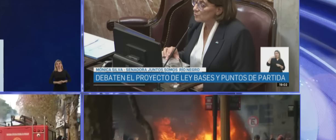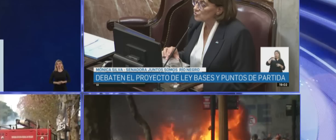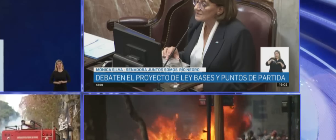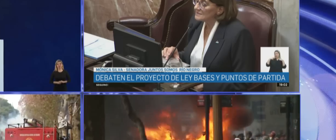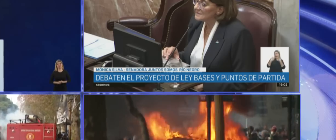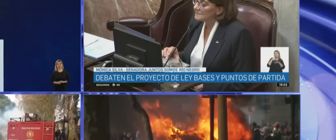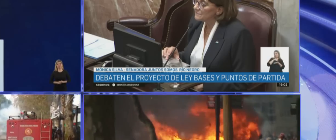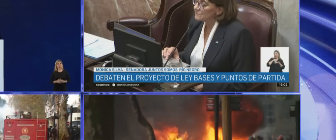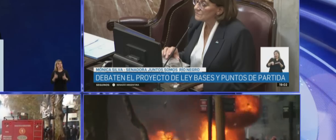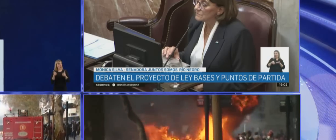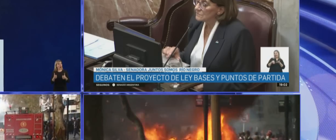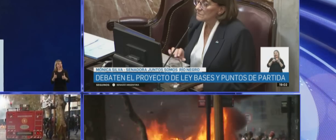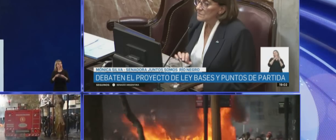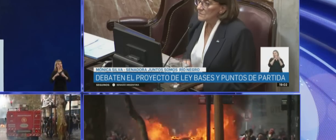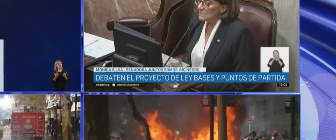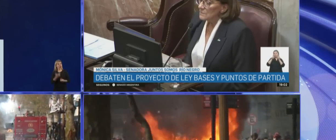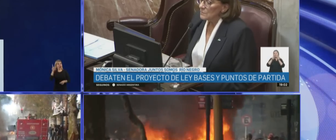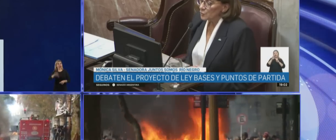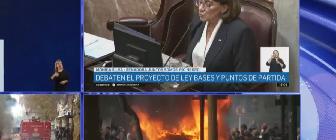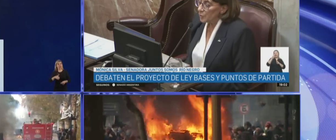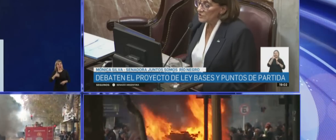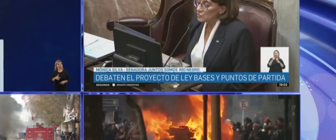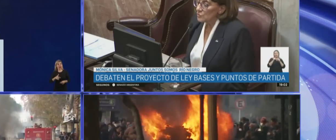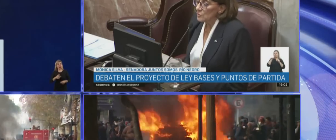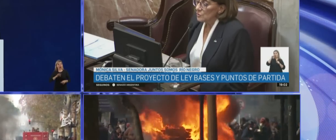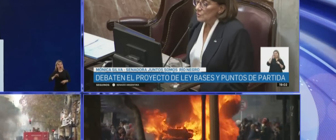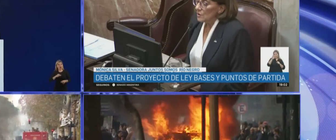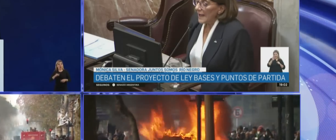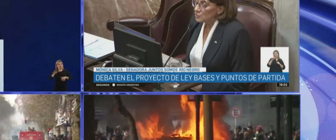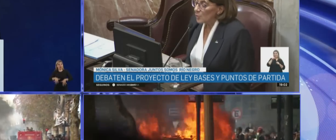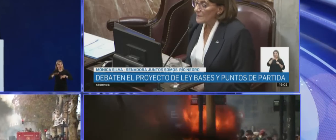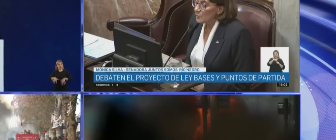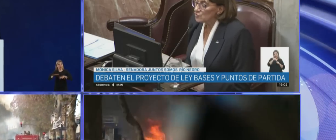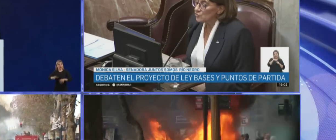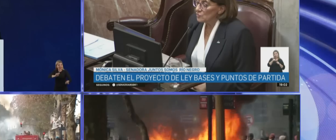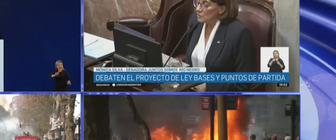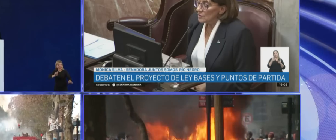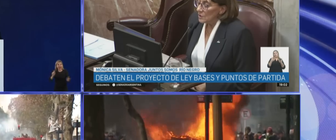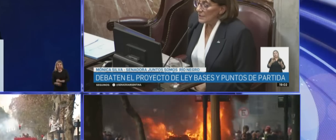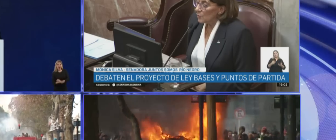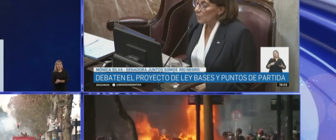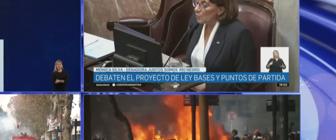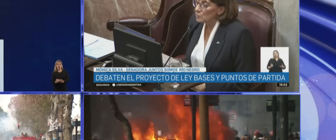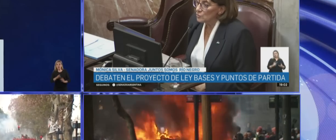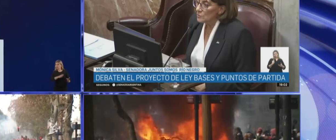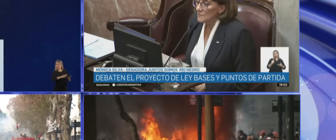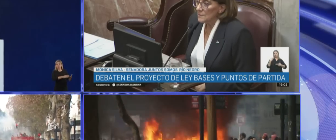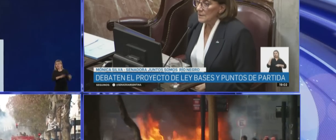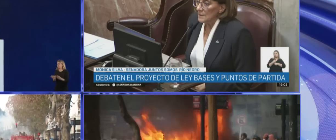que la sociedad argentina, por primera vez en años, se movilizó para exigir un vuelco en una dirección radicalmente